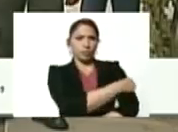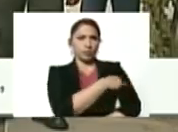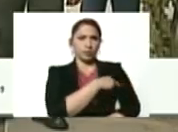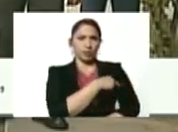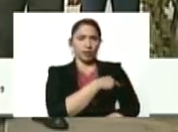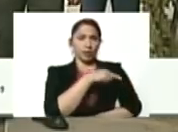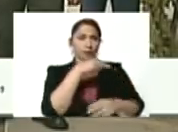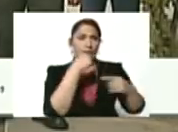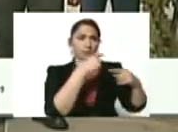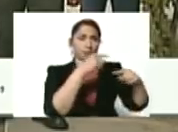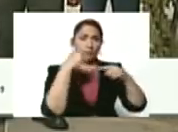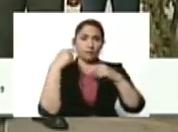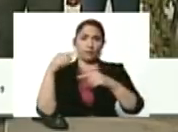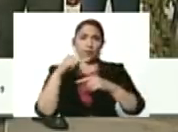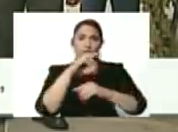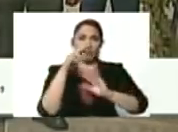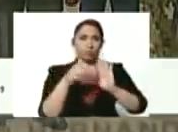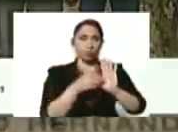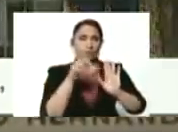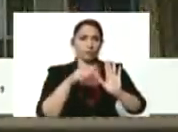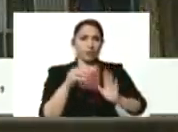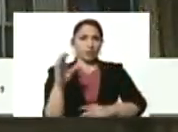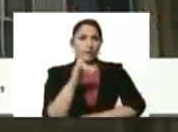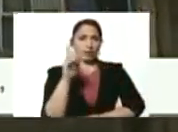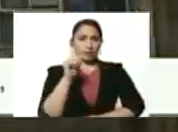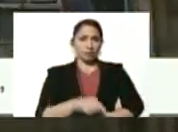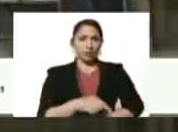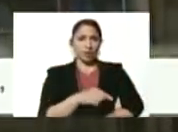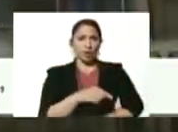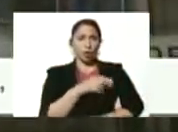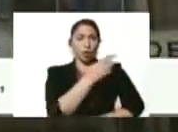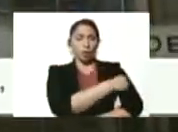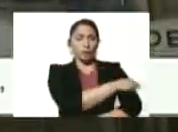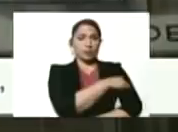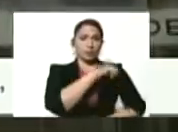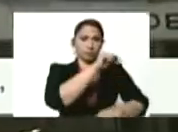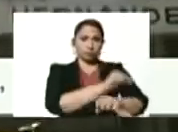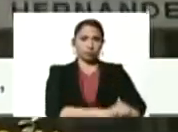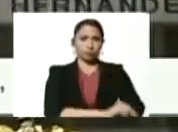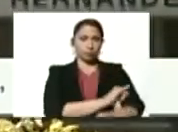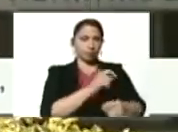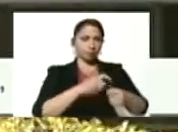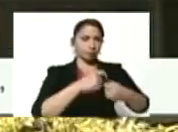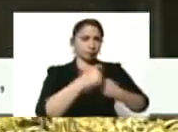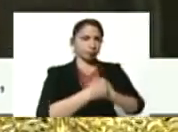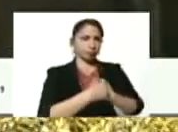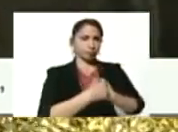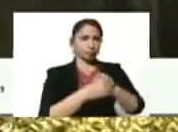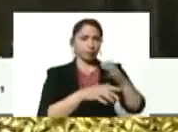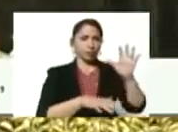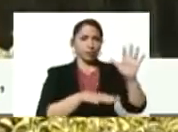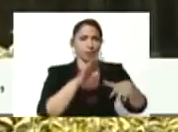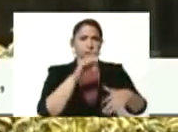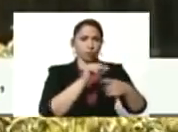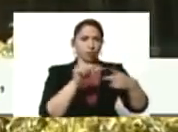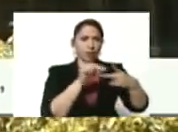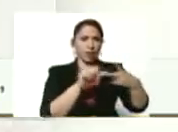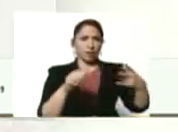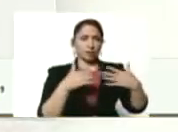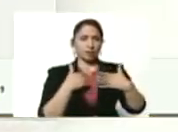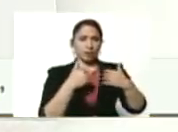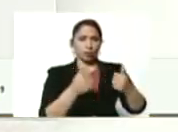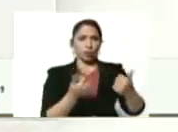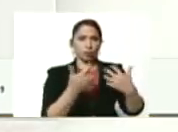nivel nacional, a nivel del Distrito Capital. El Hospital José Gregorio Hernández está conformado por 14 áreas de salud